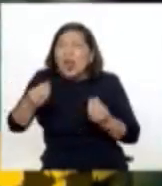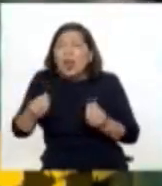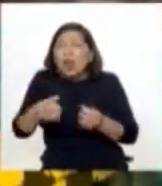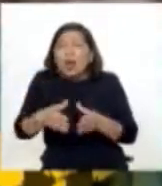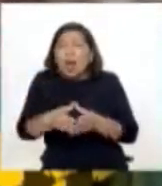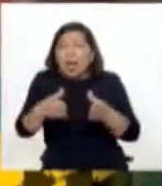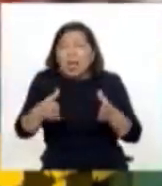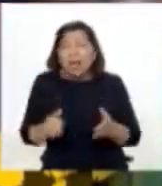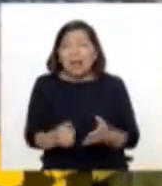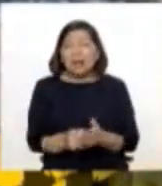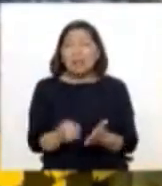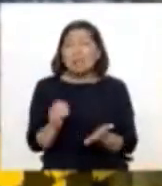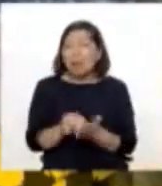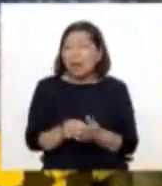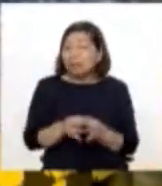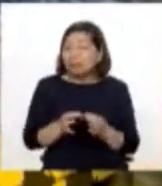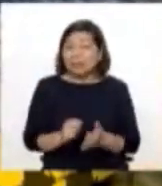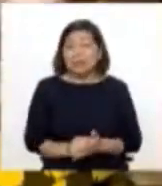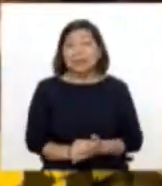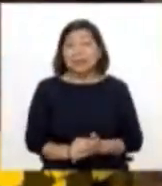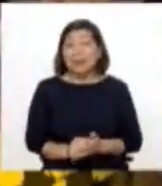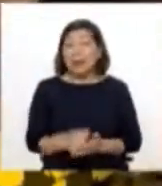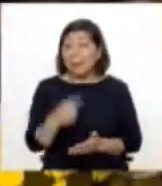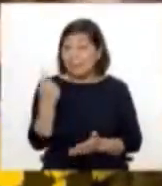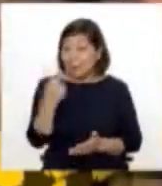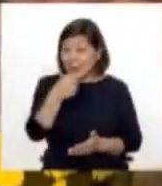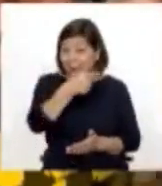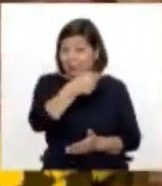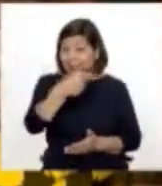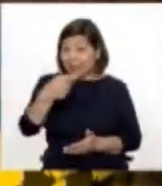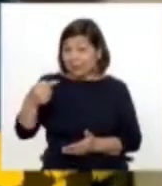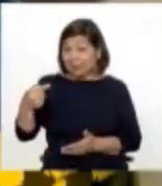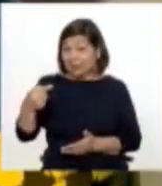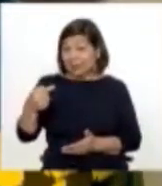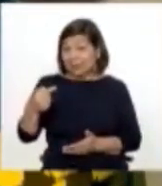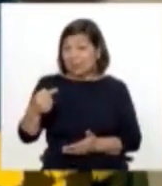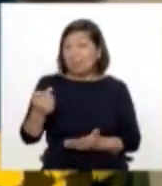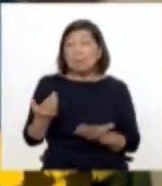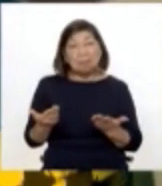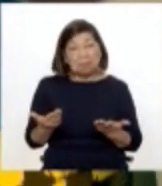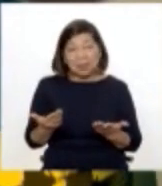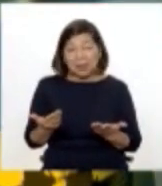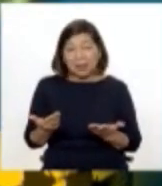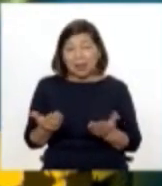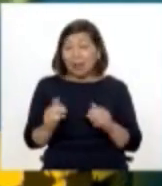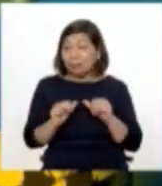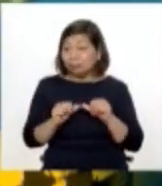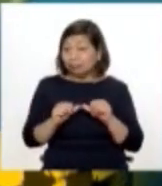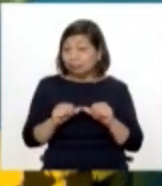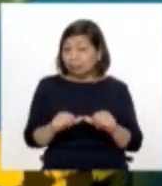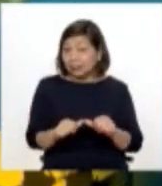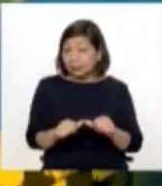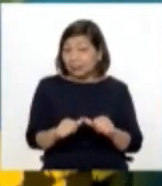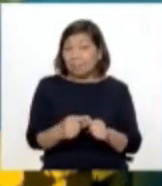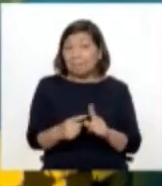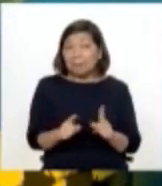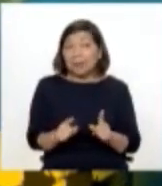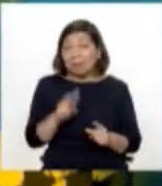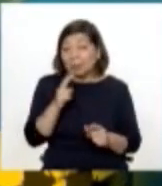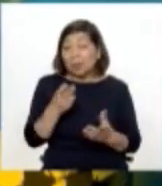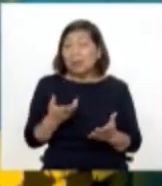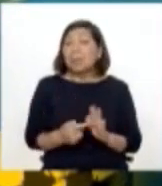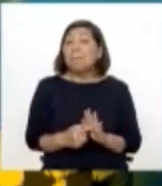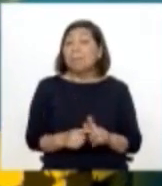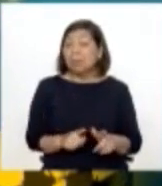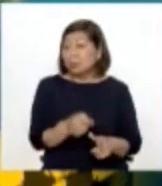tan grandes? Y más. Recordemos que la primera semana es fundamental para la permanencia de una película peruana en